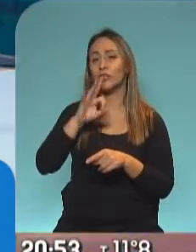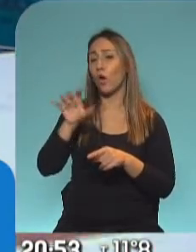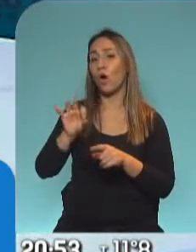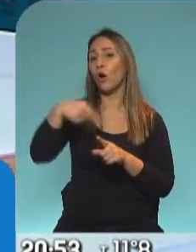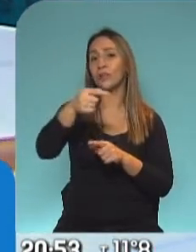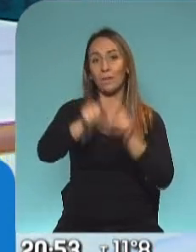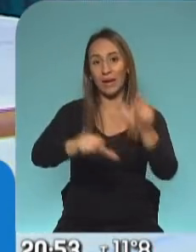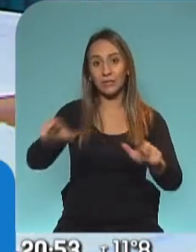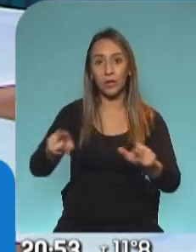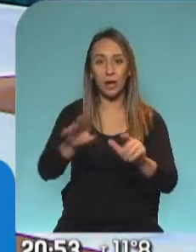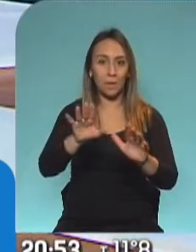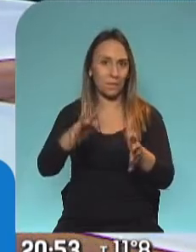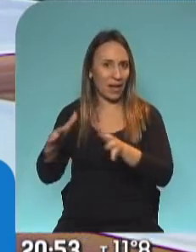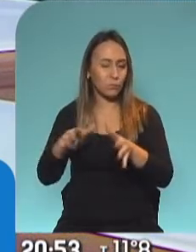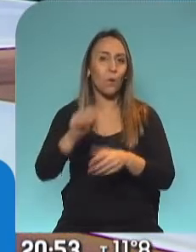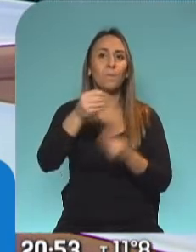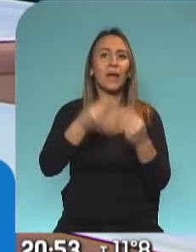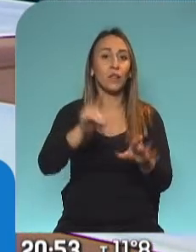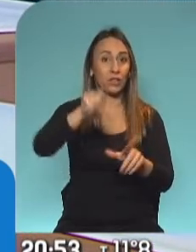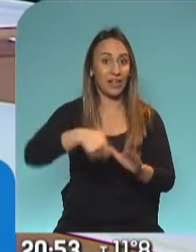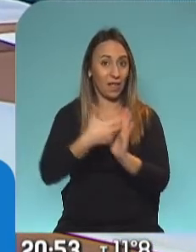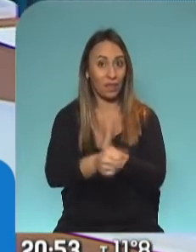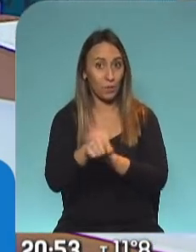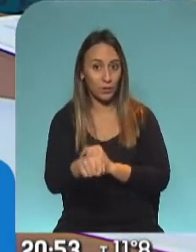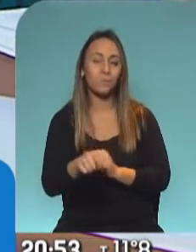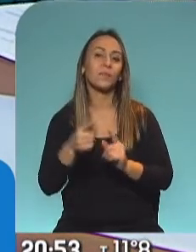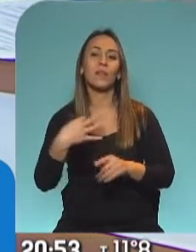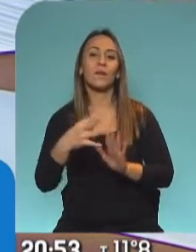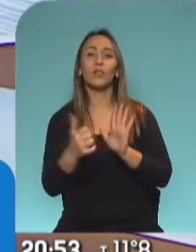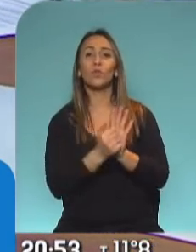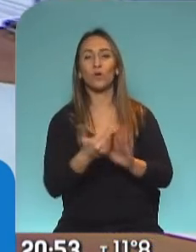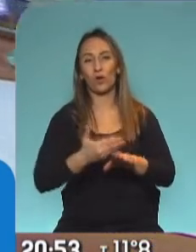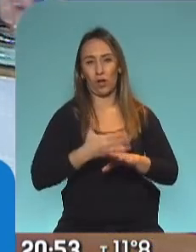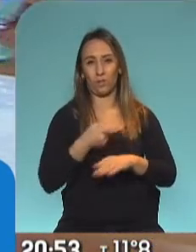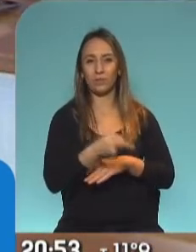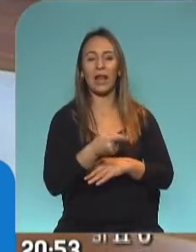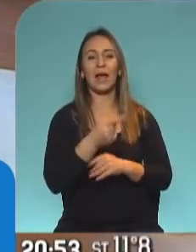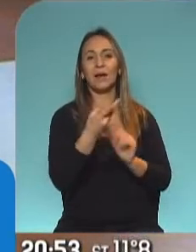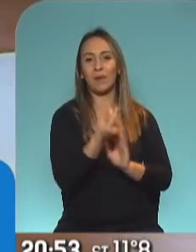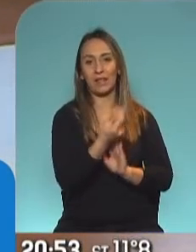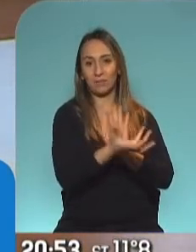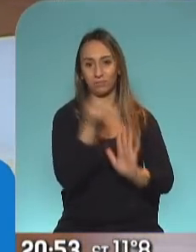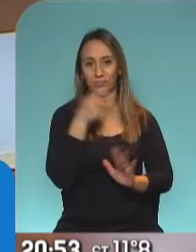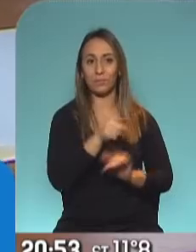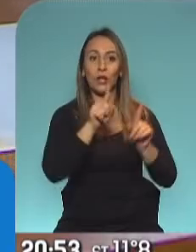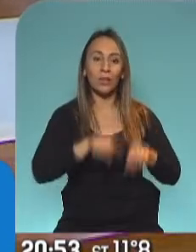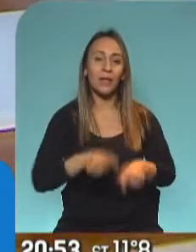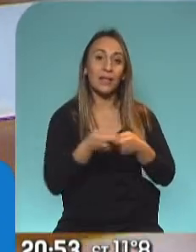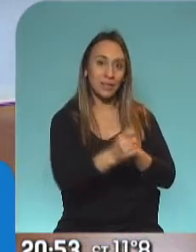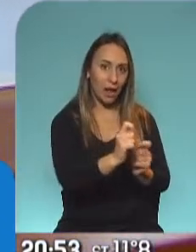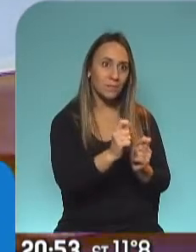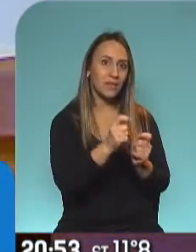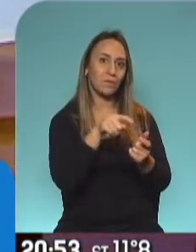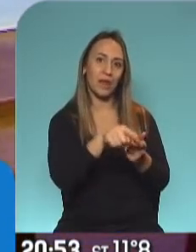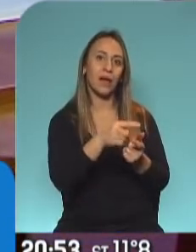un turno en su banco para no solo retirar por ventanilla los 10.000 pesos, sino además dejar hecho el trámite para que le vuelvan a gestionar